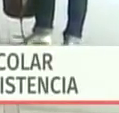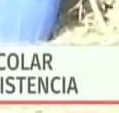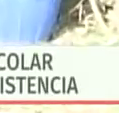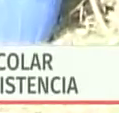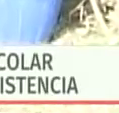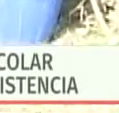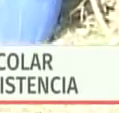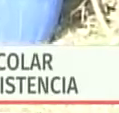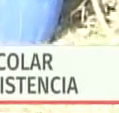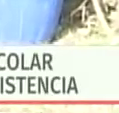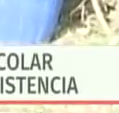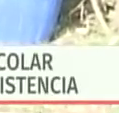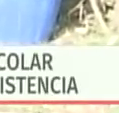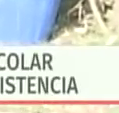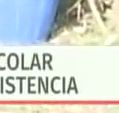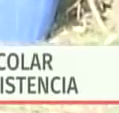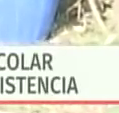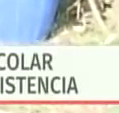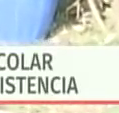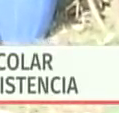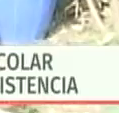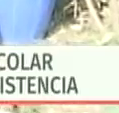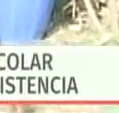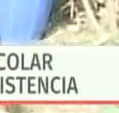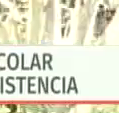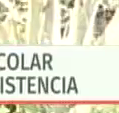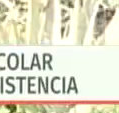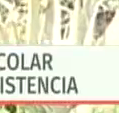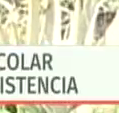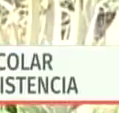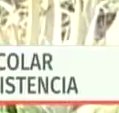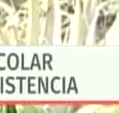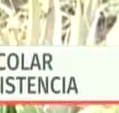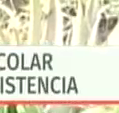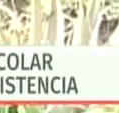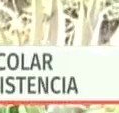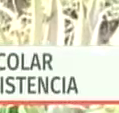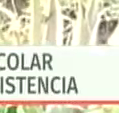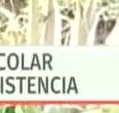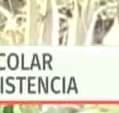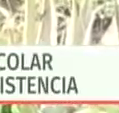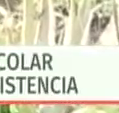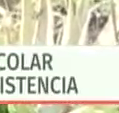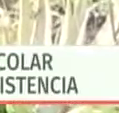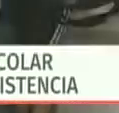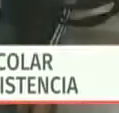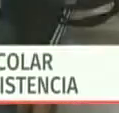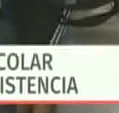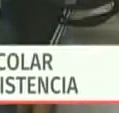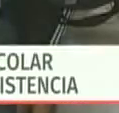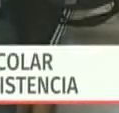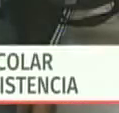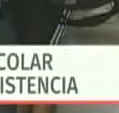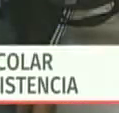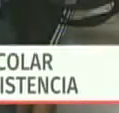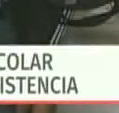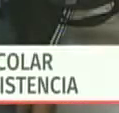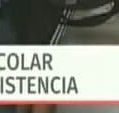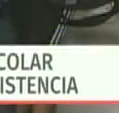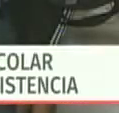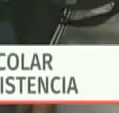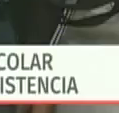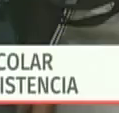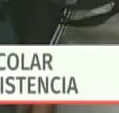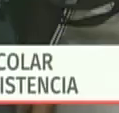en comunidad, educando para la vida, educando para la paz, educando para la patria grande que soñó Bolívar, que soñó nuestro comandante Chávez, que con usted,